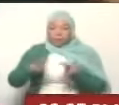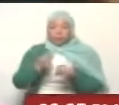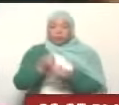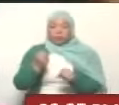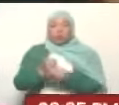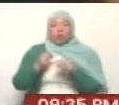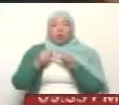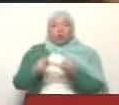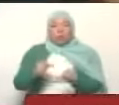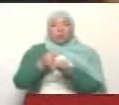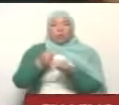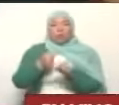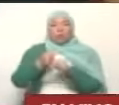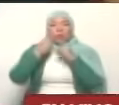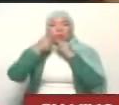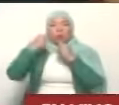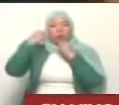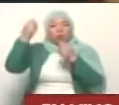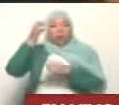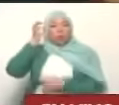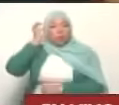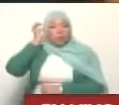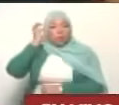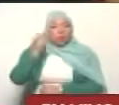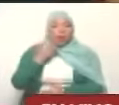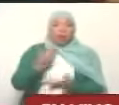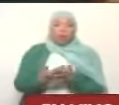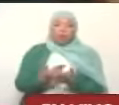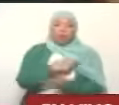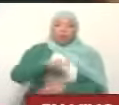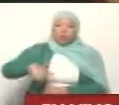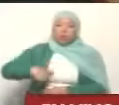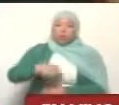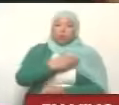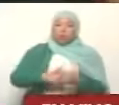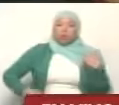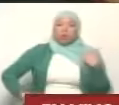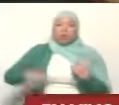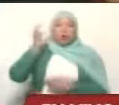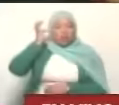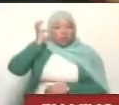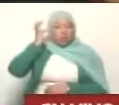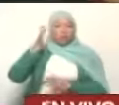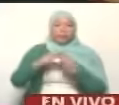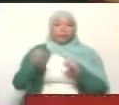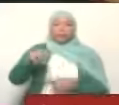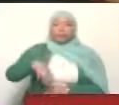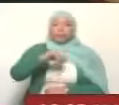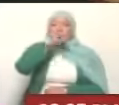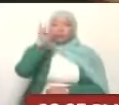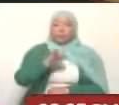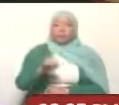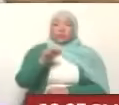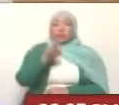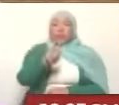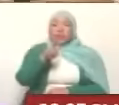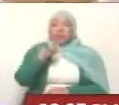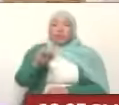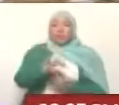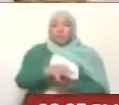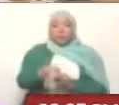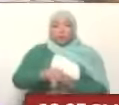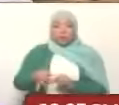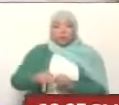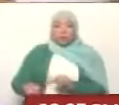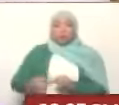haya continuado con las luchas feministas, es agradecimiento en nombre de todas las mujeres del estado Zulia, de los 21 municipios, de